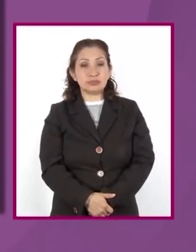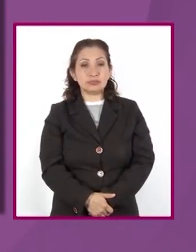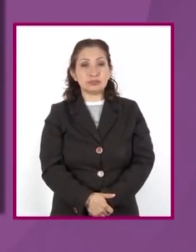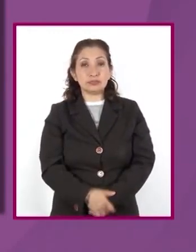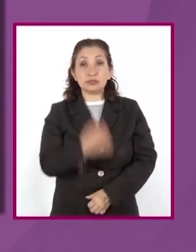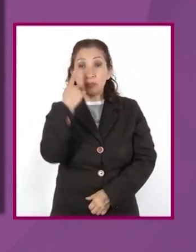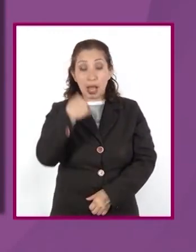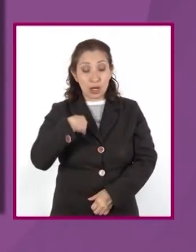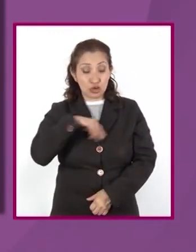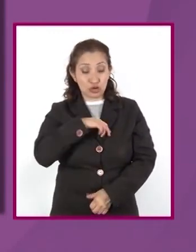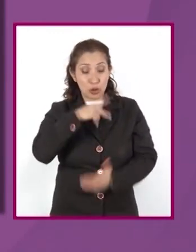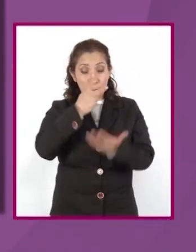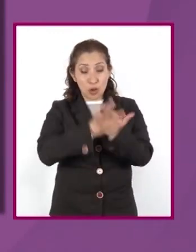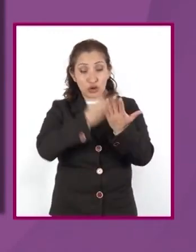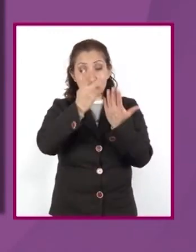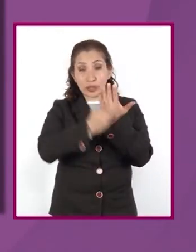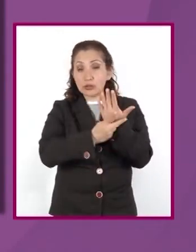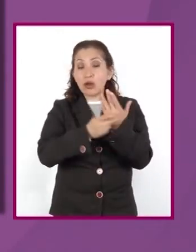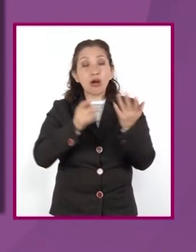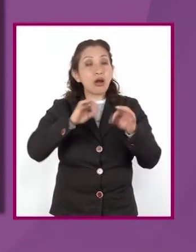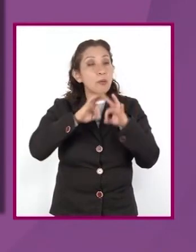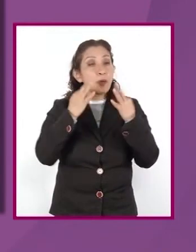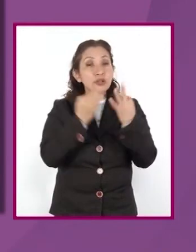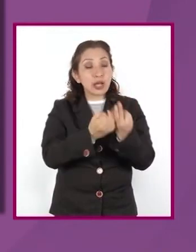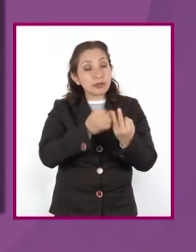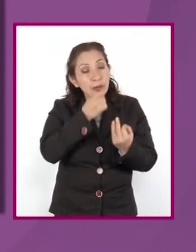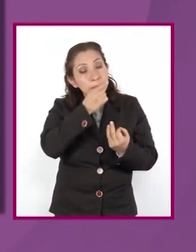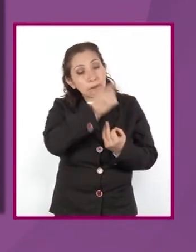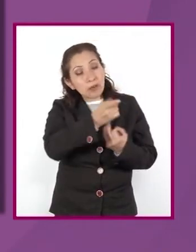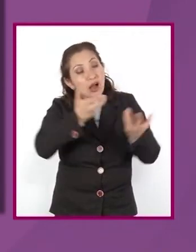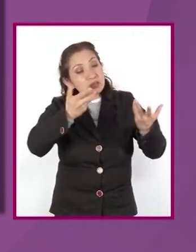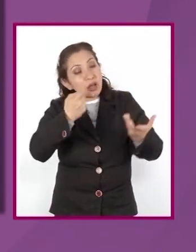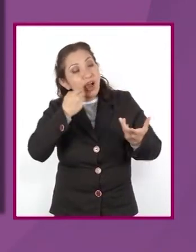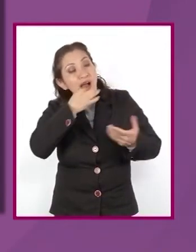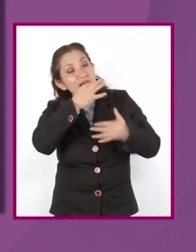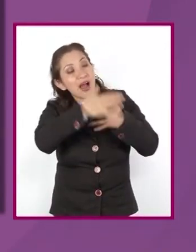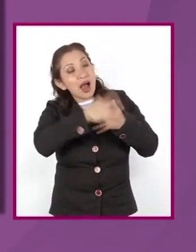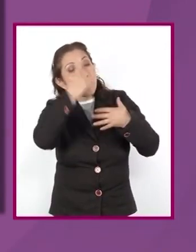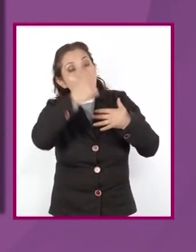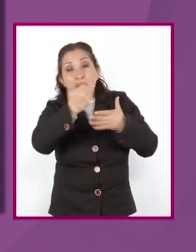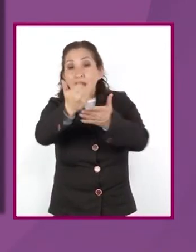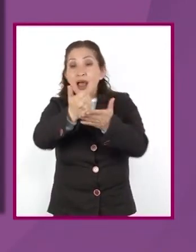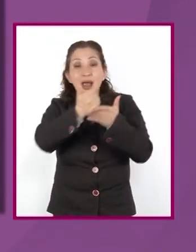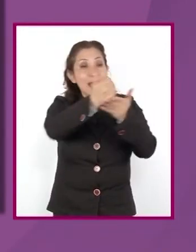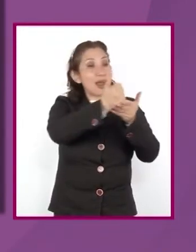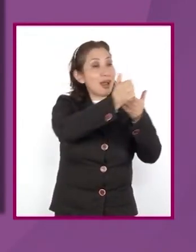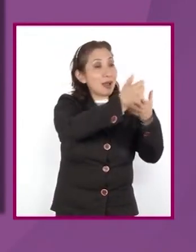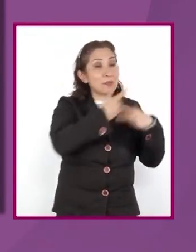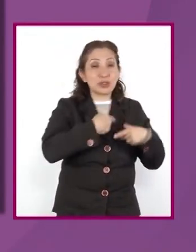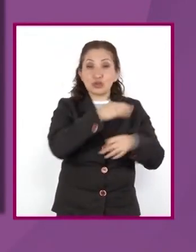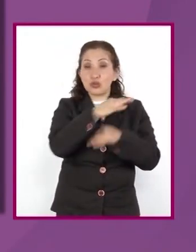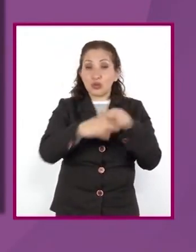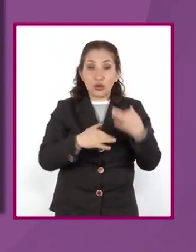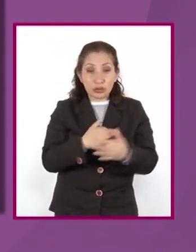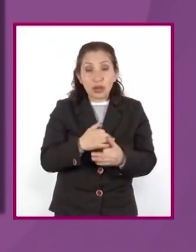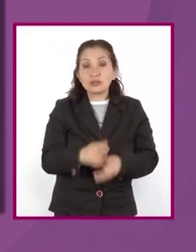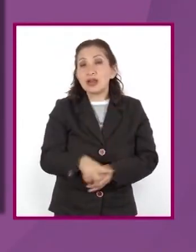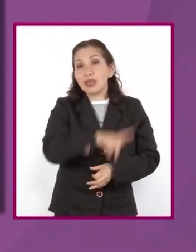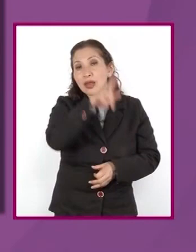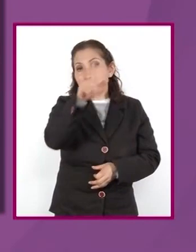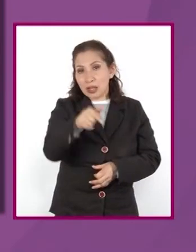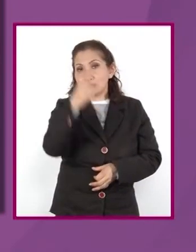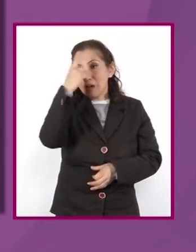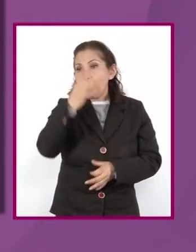Para nuestro proyecto es importante comunicar lo que estamos haciendo para lograr la colaboración de los involucrados y después